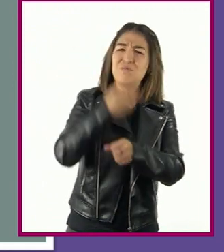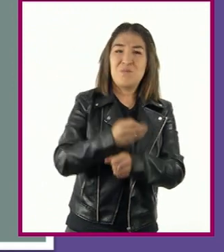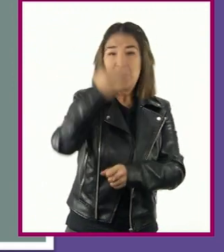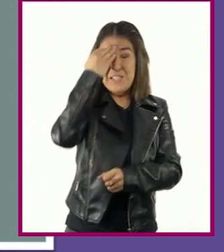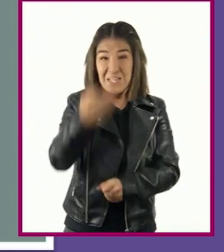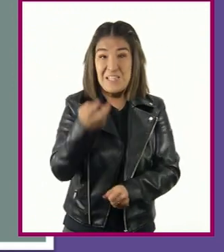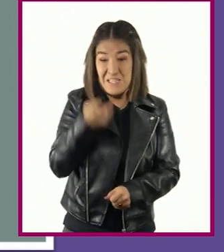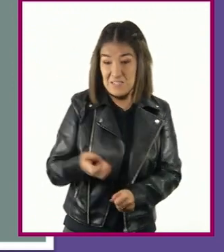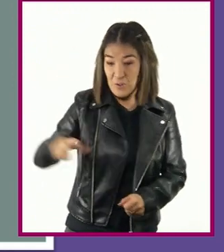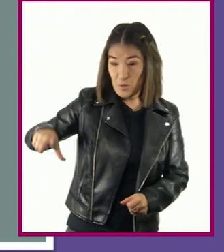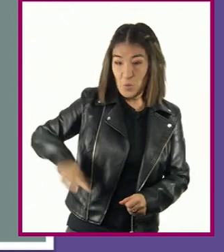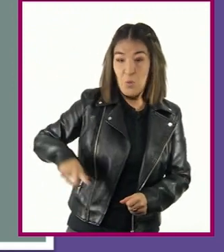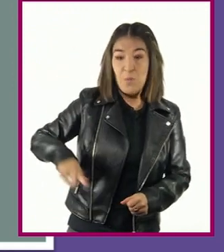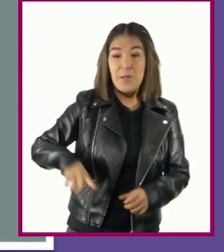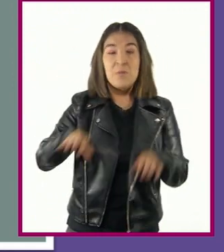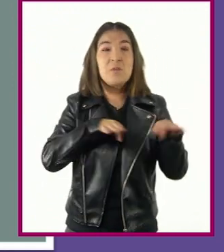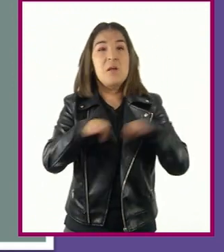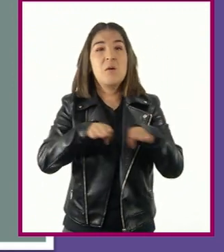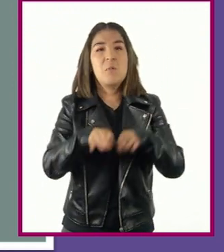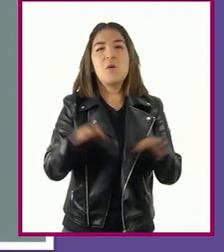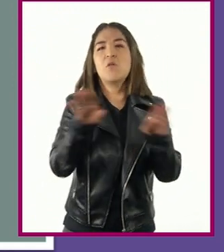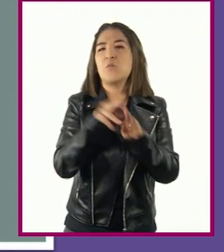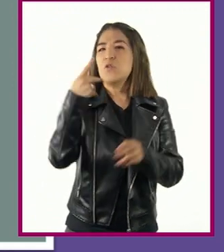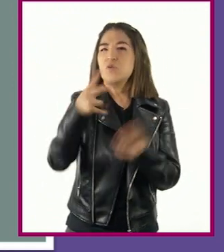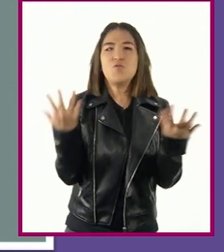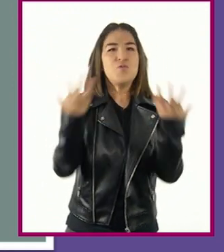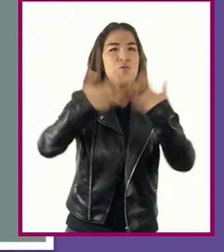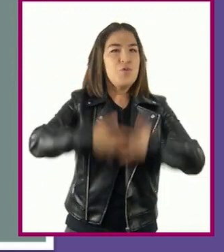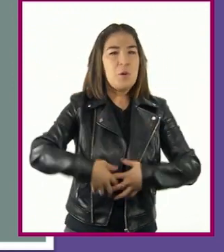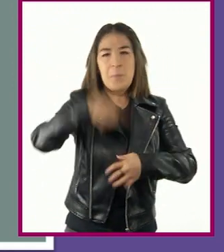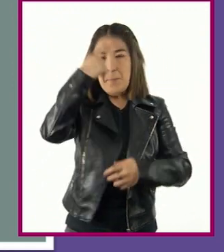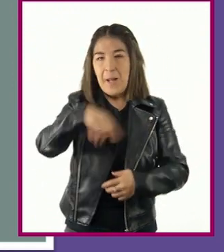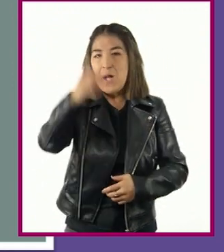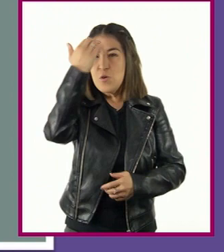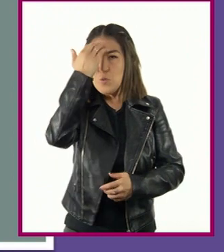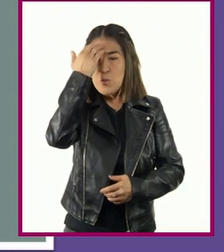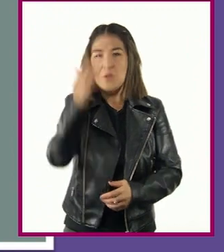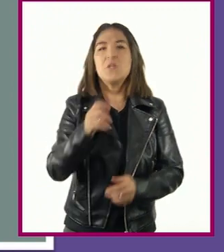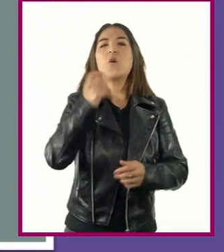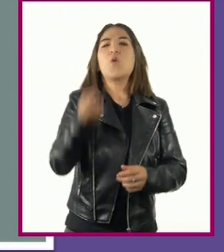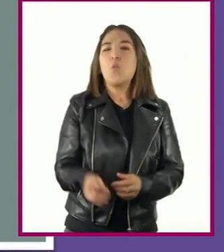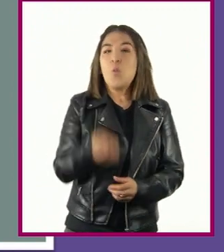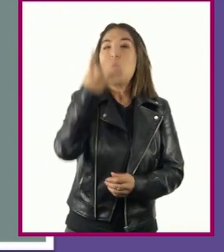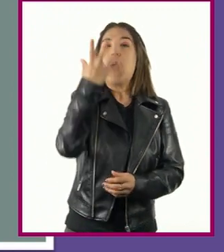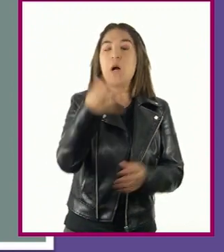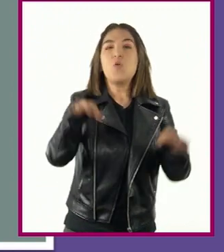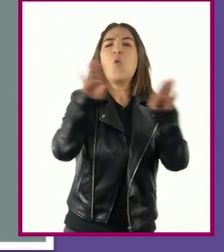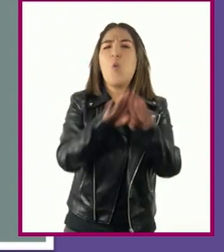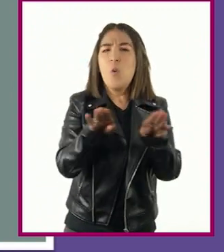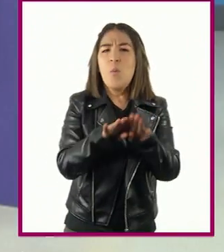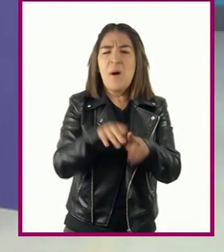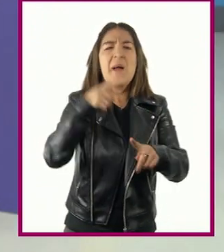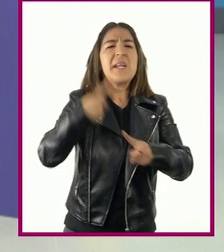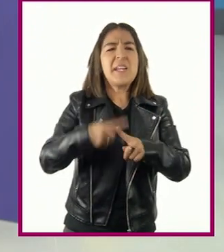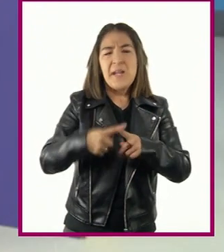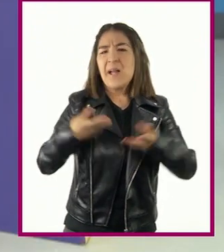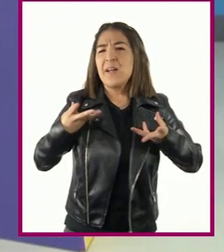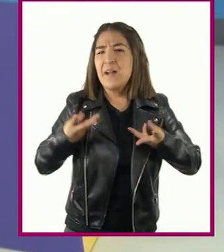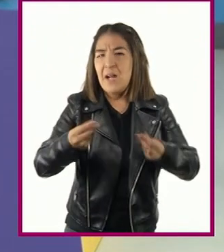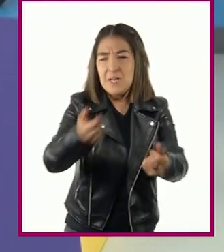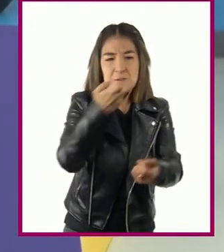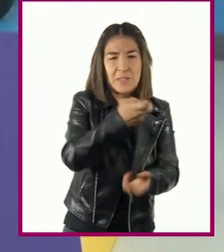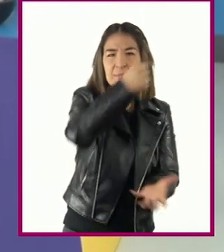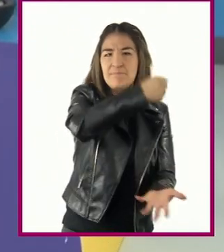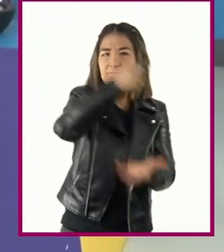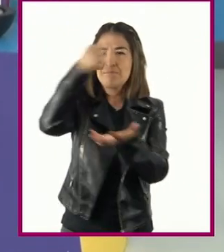ser gobernante era la única forma de conocer cuánto y cómo se gastaban los recursos públicos. Aún